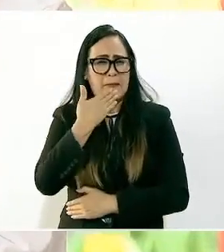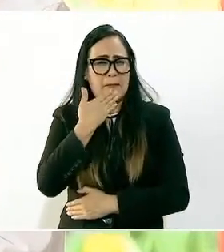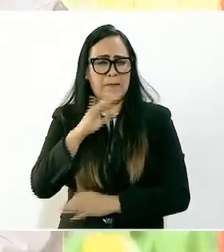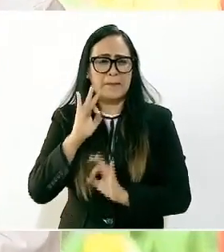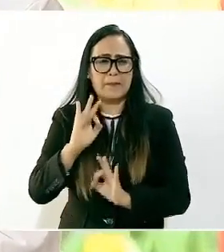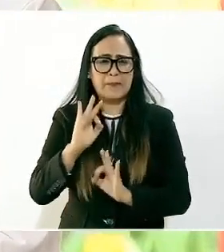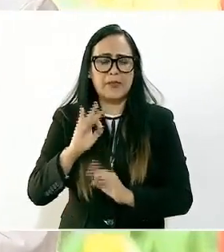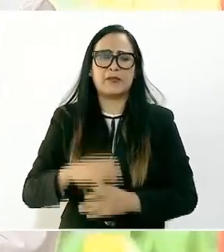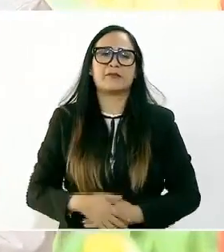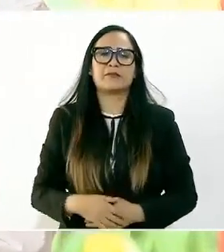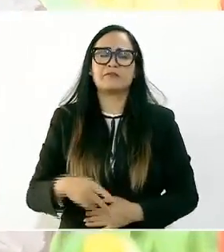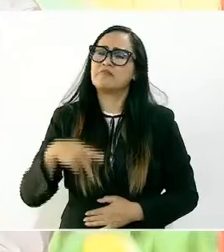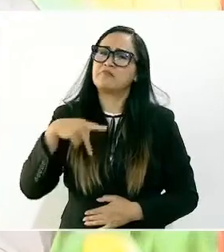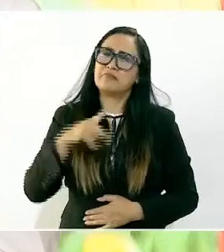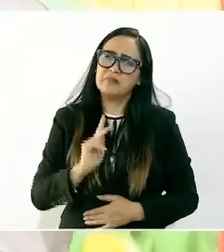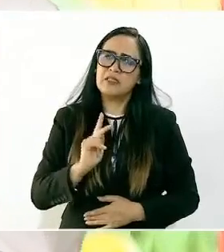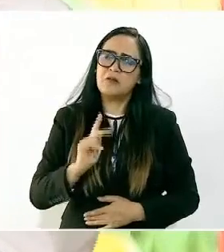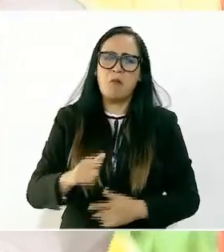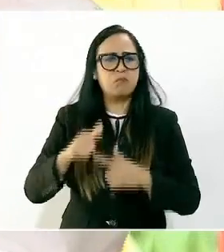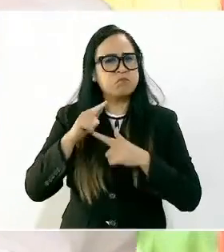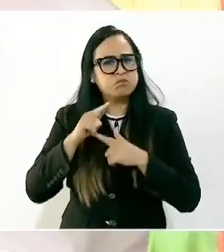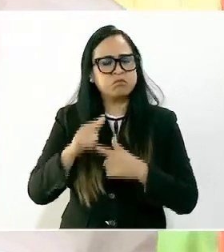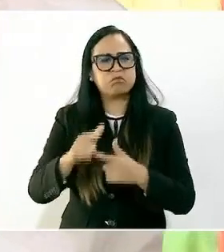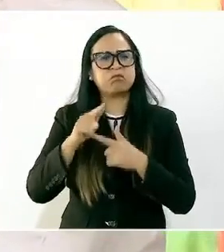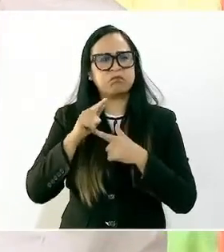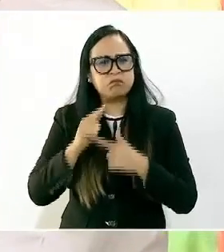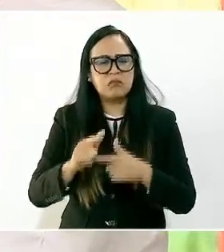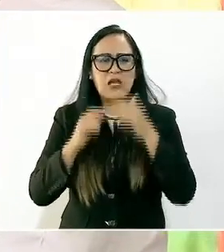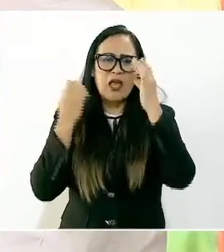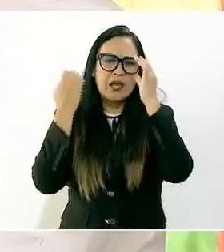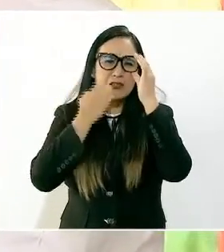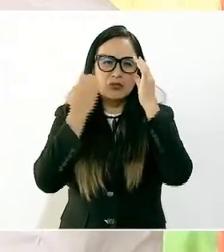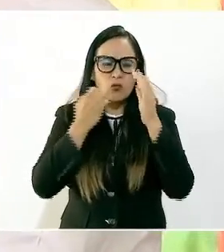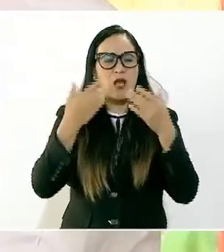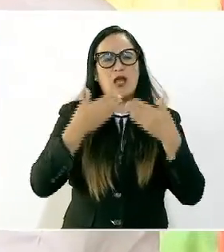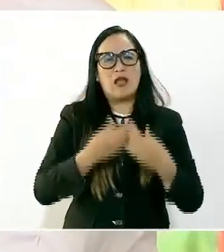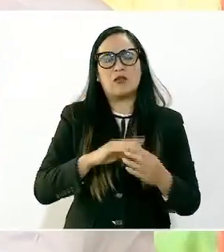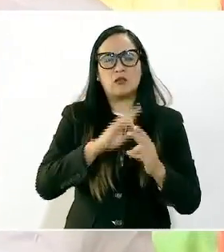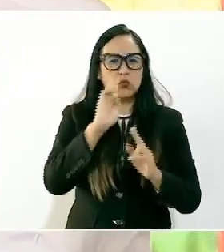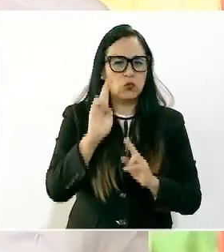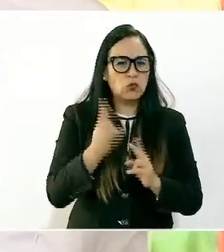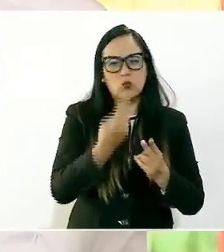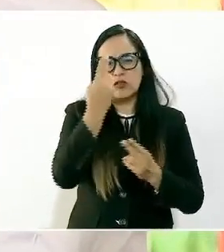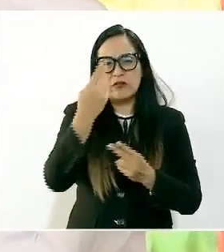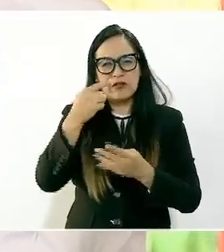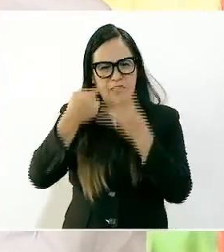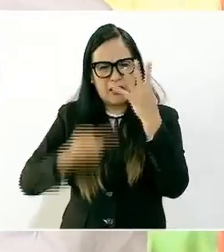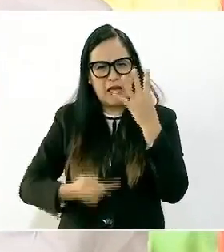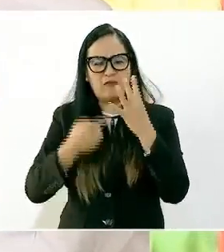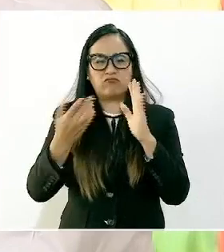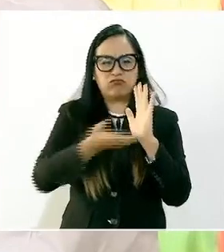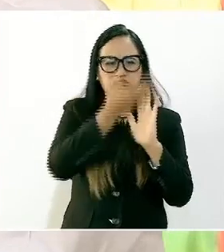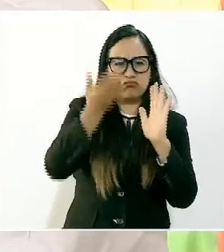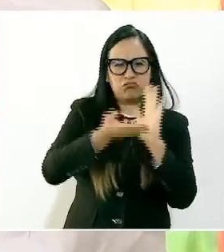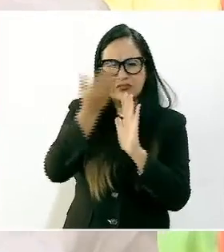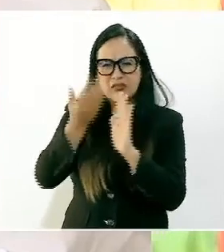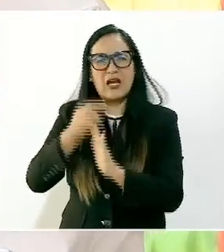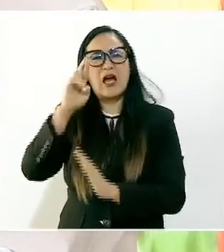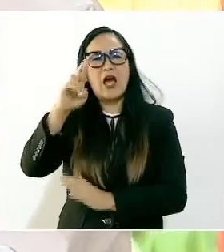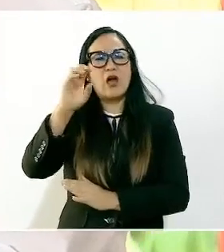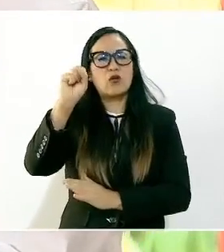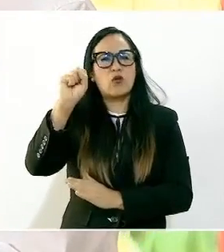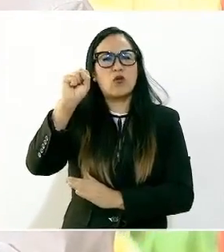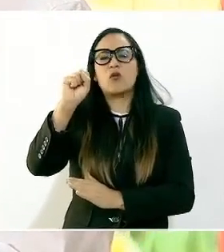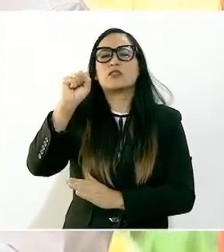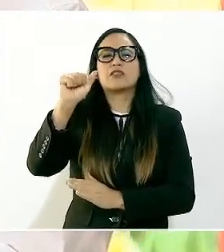Pero se siguieron abriendo escuelas, como la Universidad Rosario Castellanos,